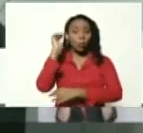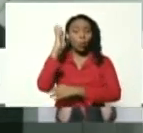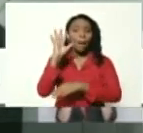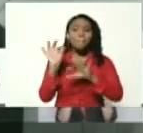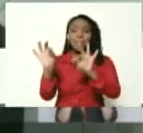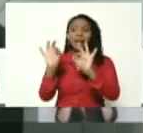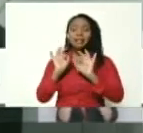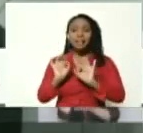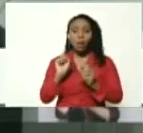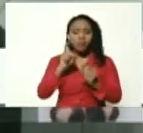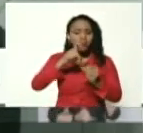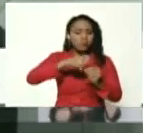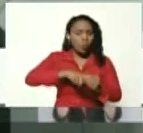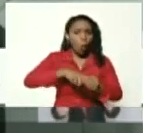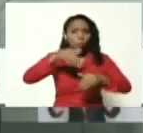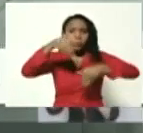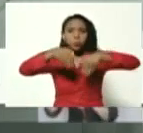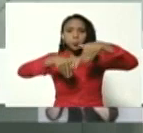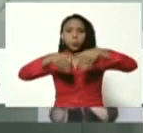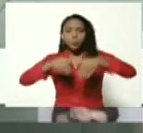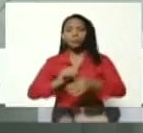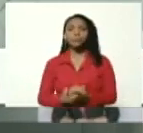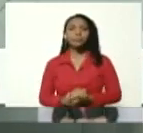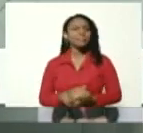de registro electoral